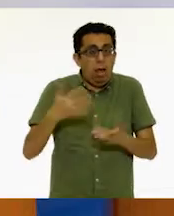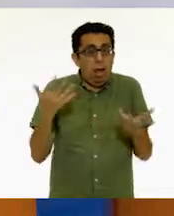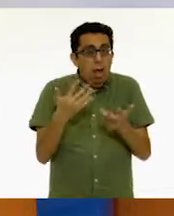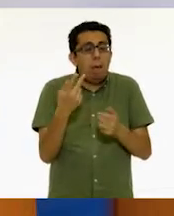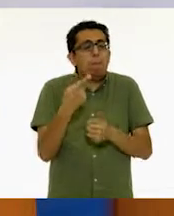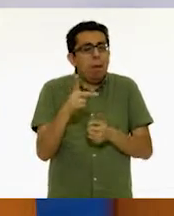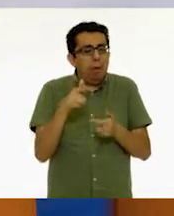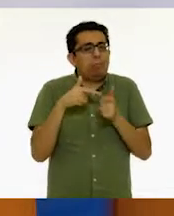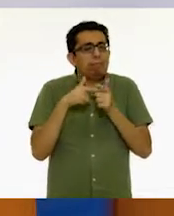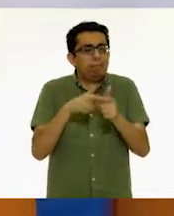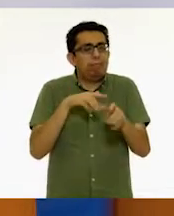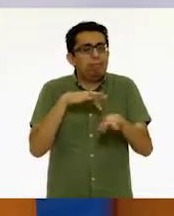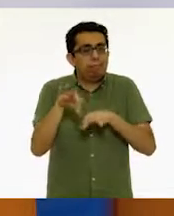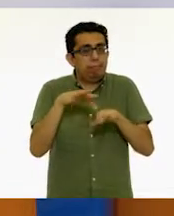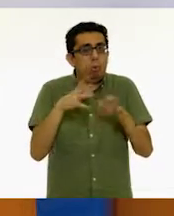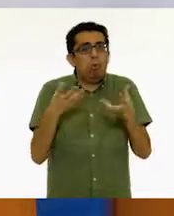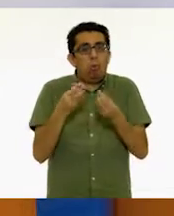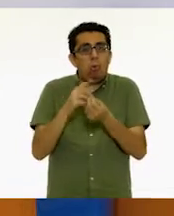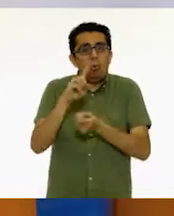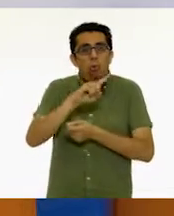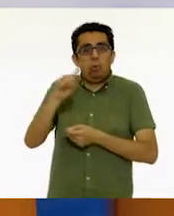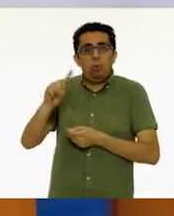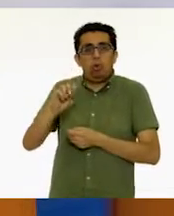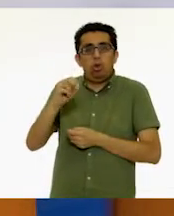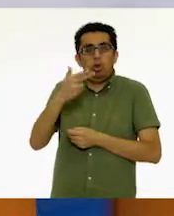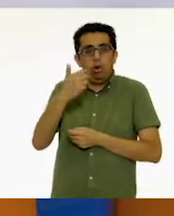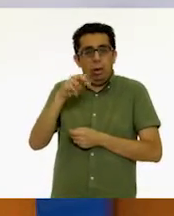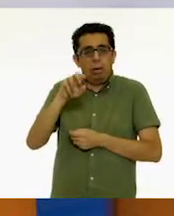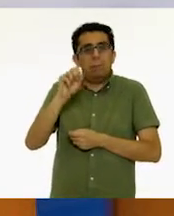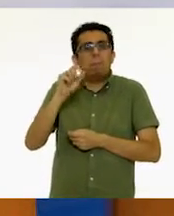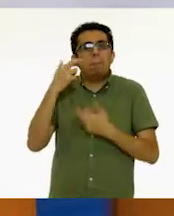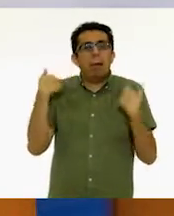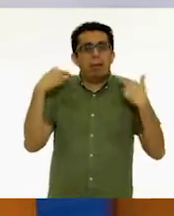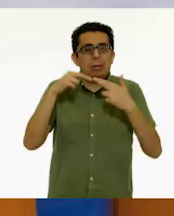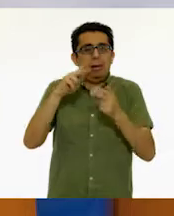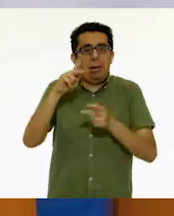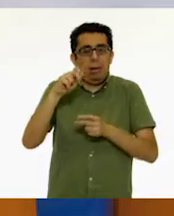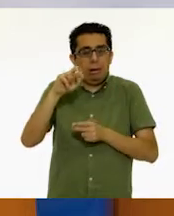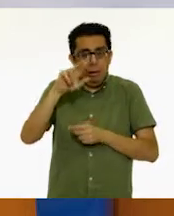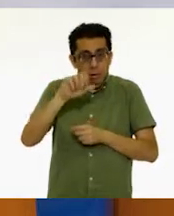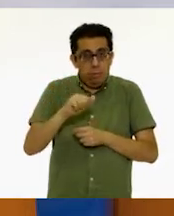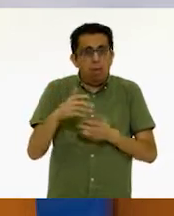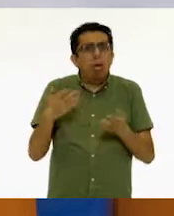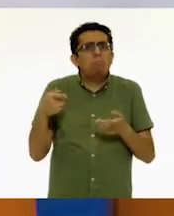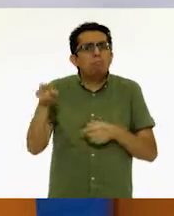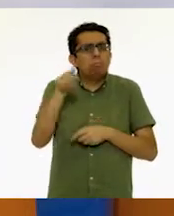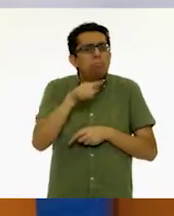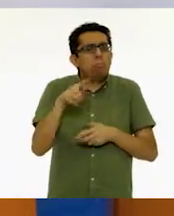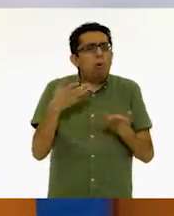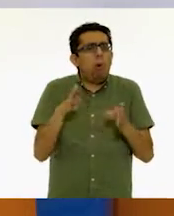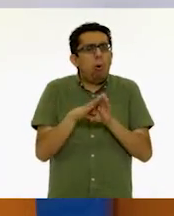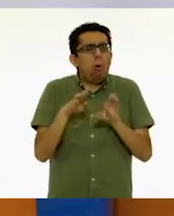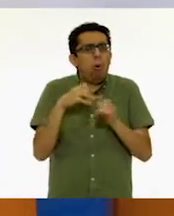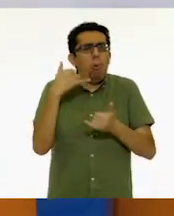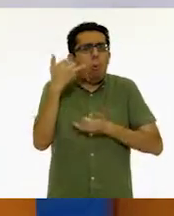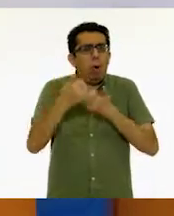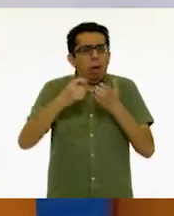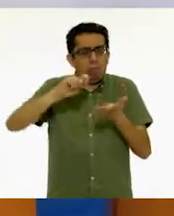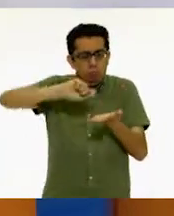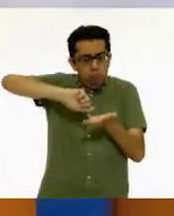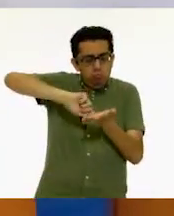sigamos trabajando con Sohar y la maestra Carla. Vamos a ver cómo es que ellas, a partir del juego de la